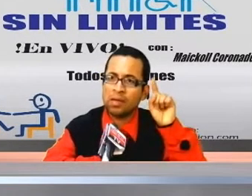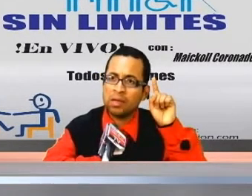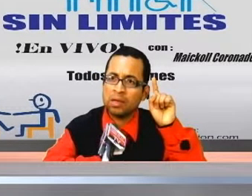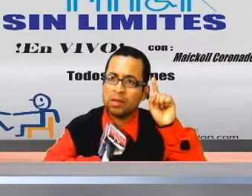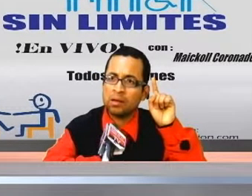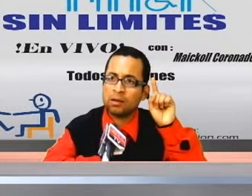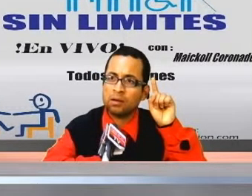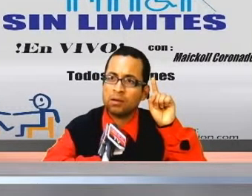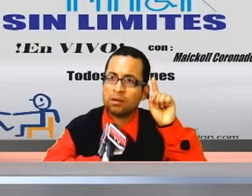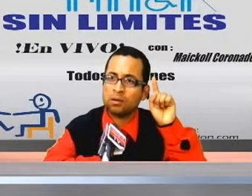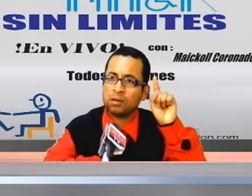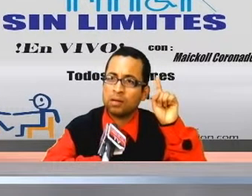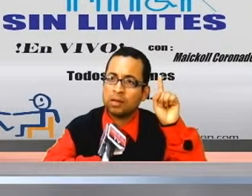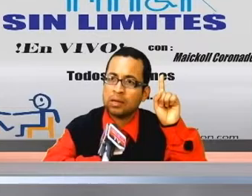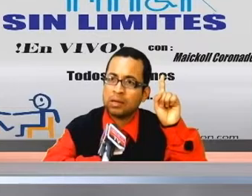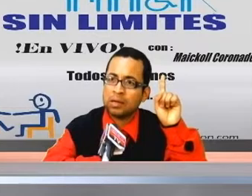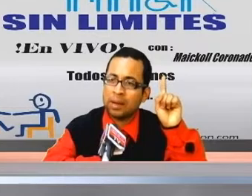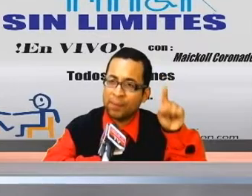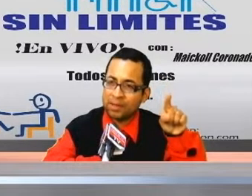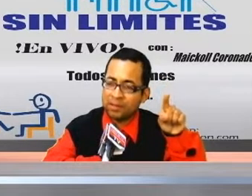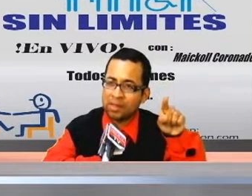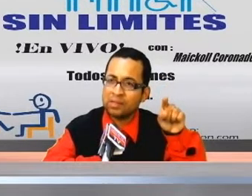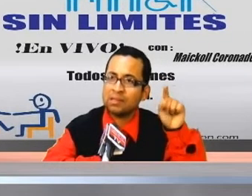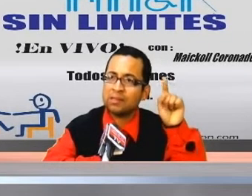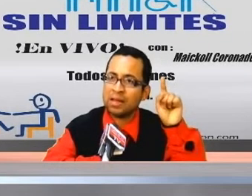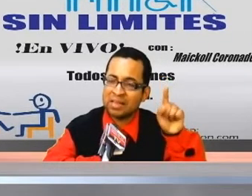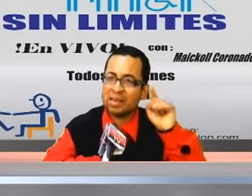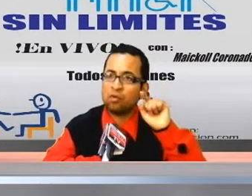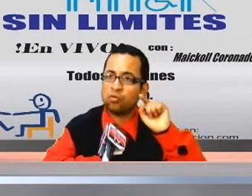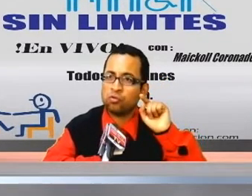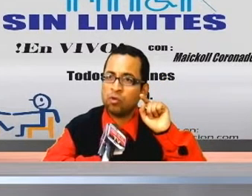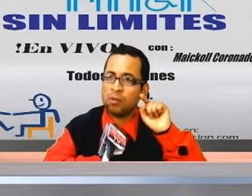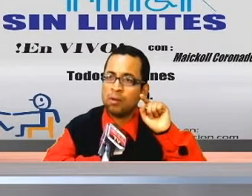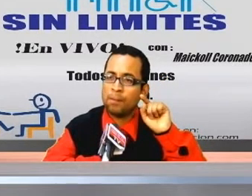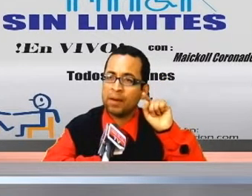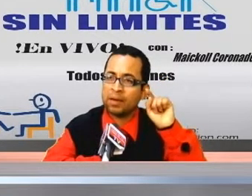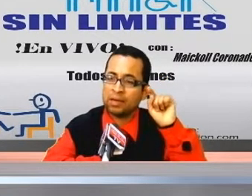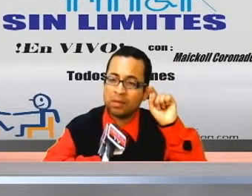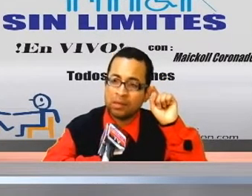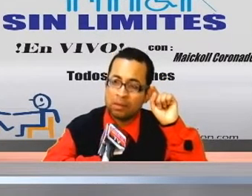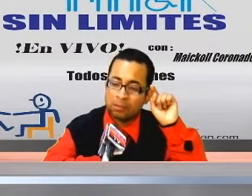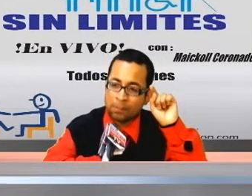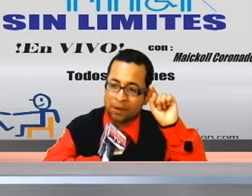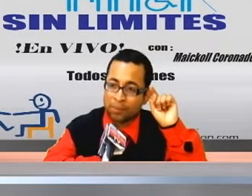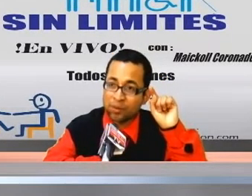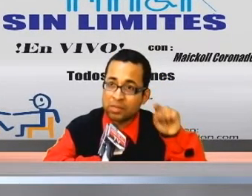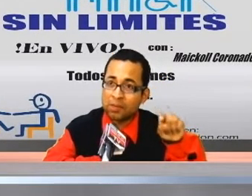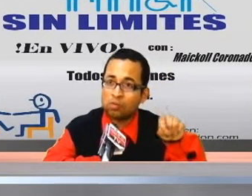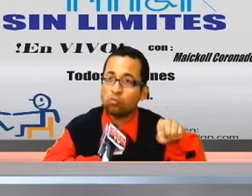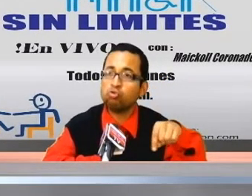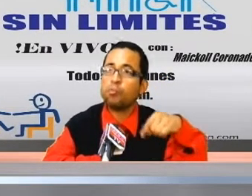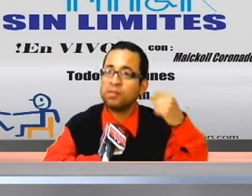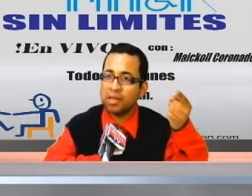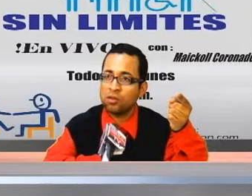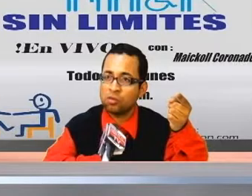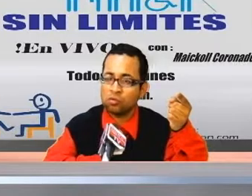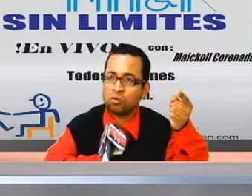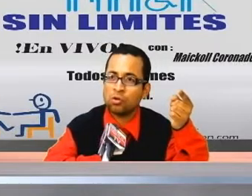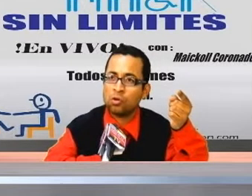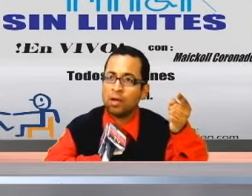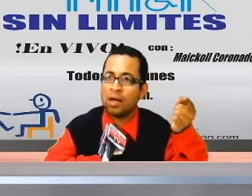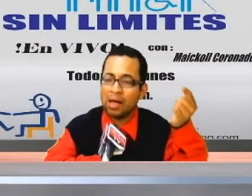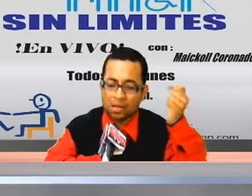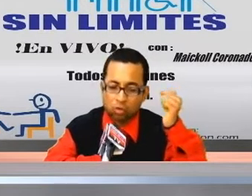también en la página La Casa de la Constitución para que puedan saber sus